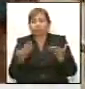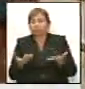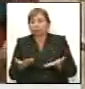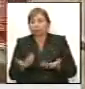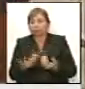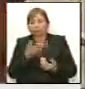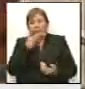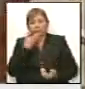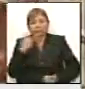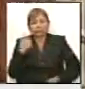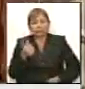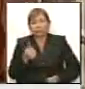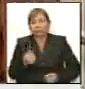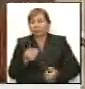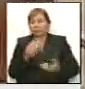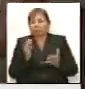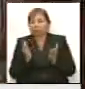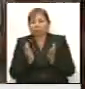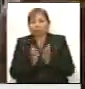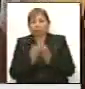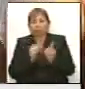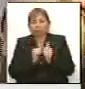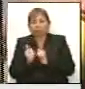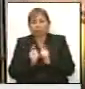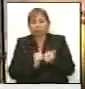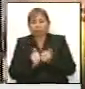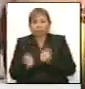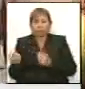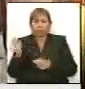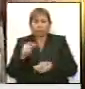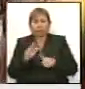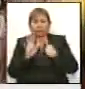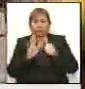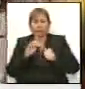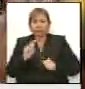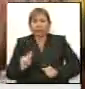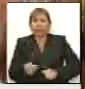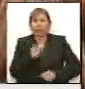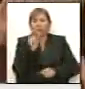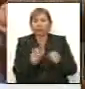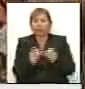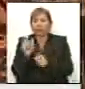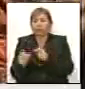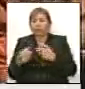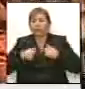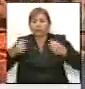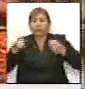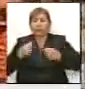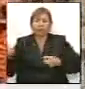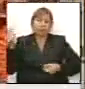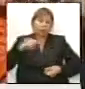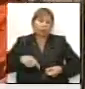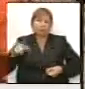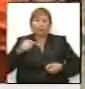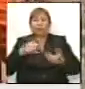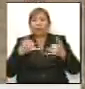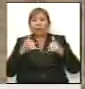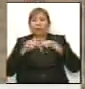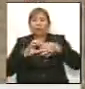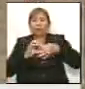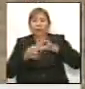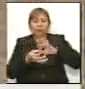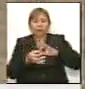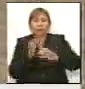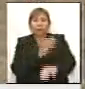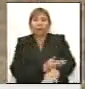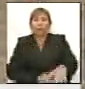lo mejor de estas próximas competencias, que reunirá a más de 6.000 deportistas que participarán de los Juegos Panamericanos y para